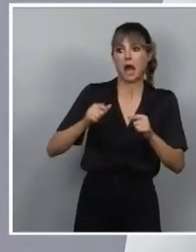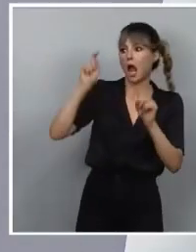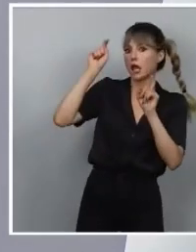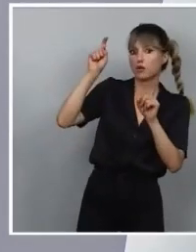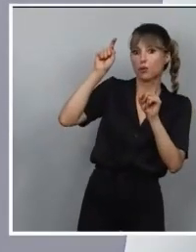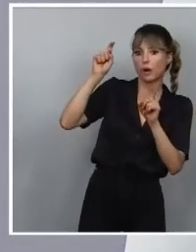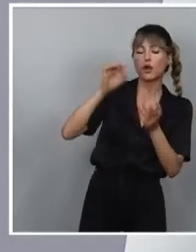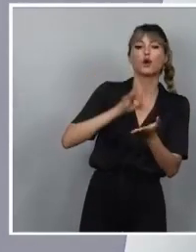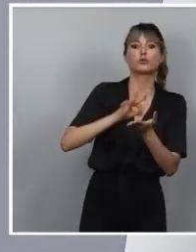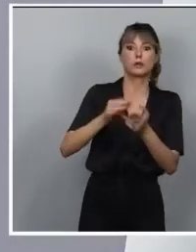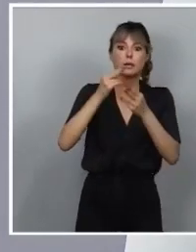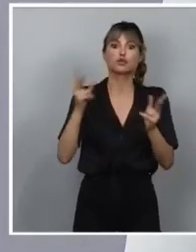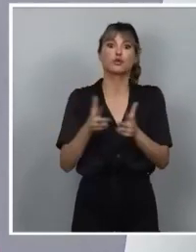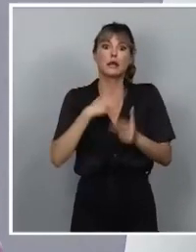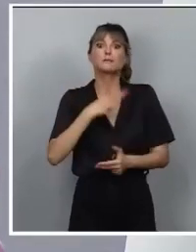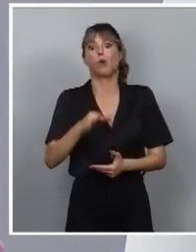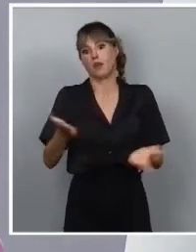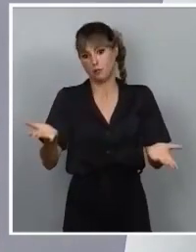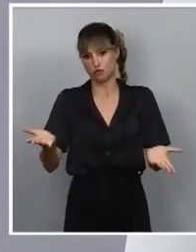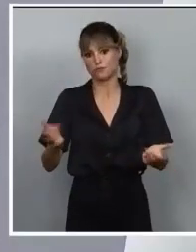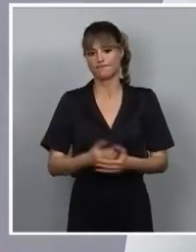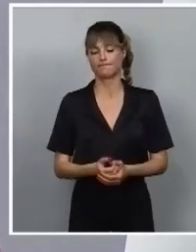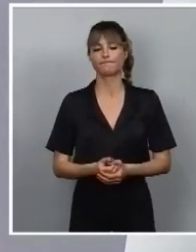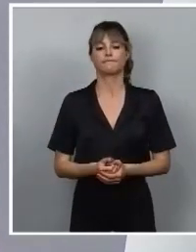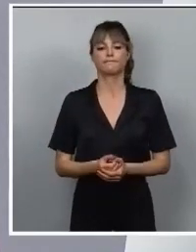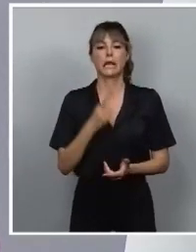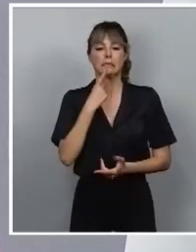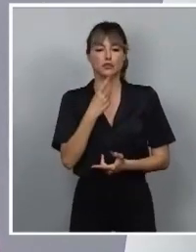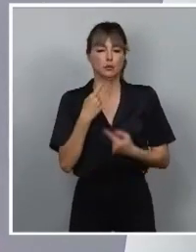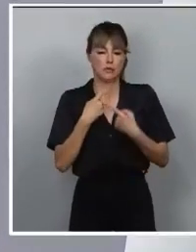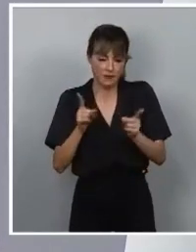también la infrafinanciación de los valencianos y las valencianas.